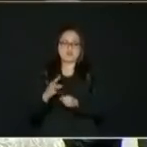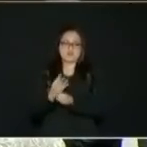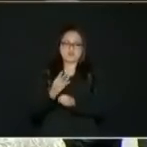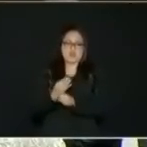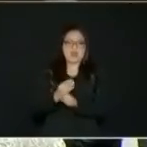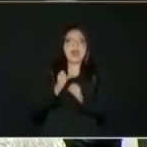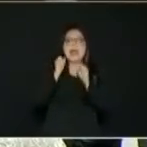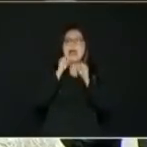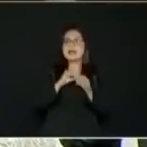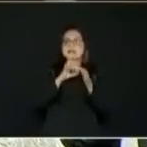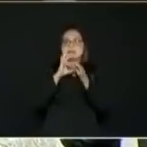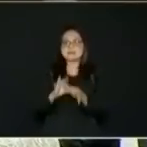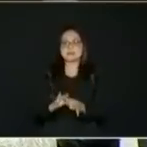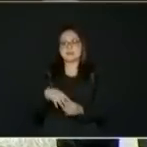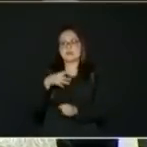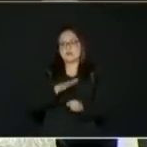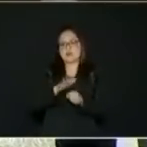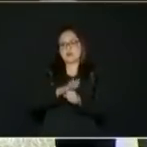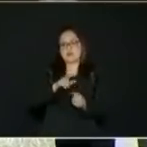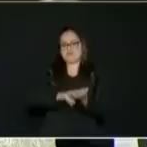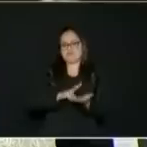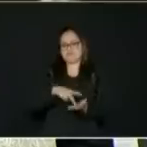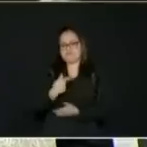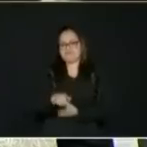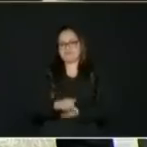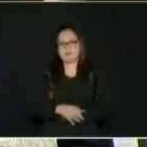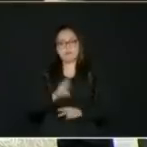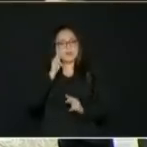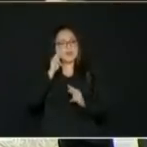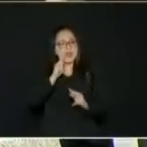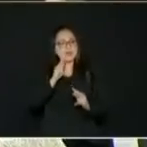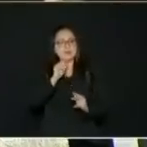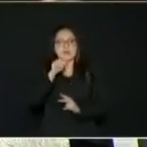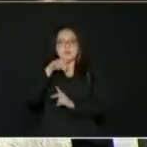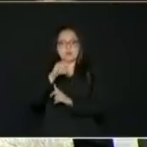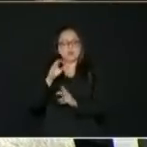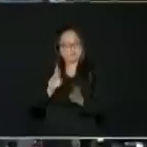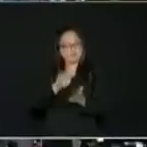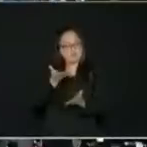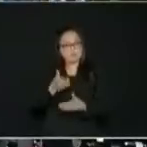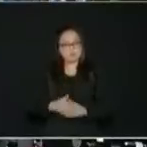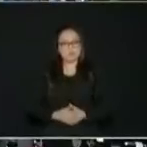y están apegados a los patentes. Vamos a escuchar nuevamente a Andrés Manuel López Obrador.